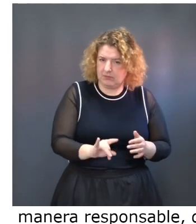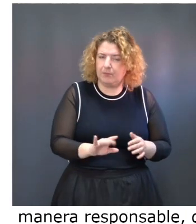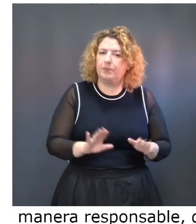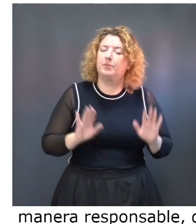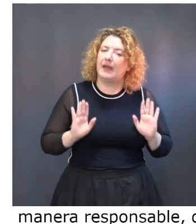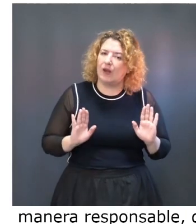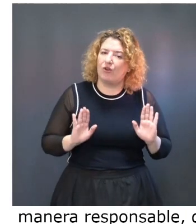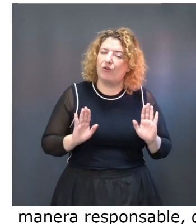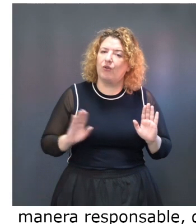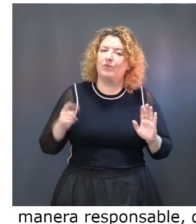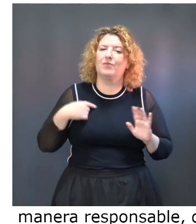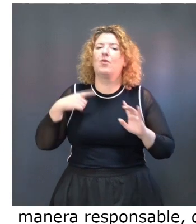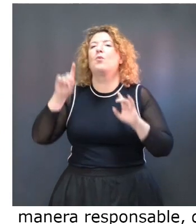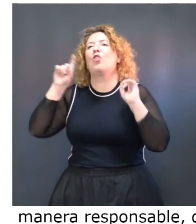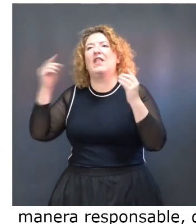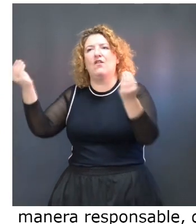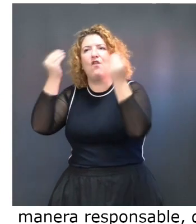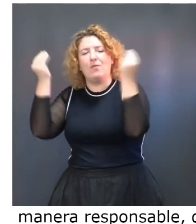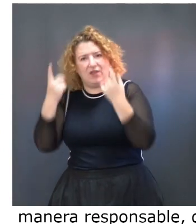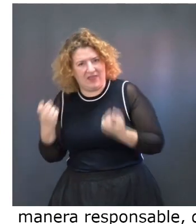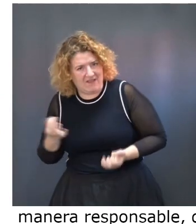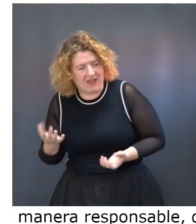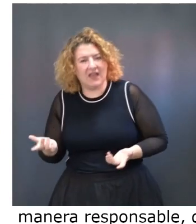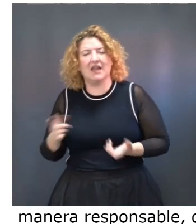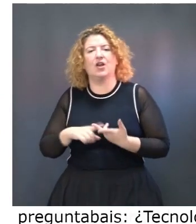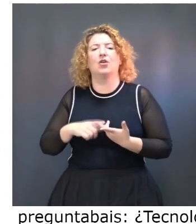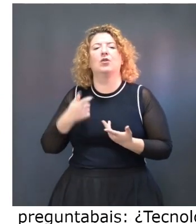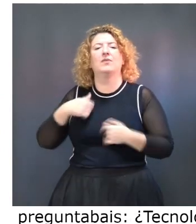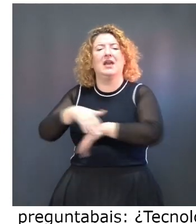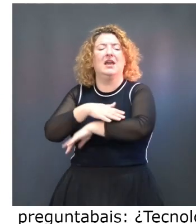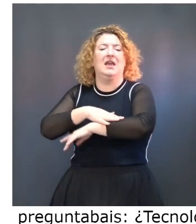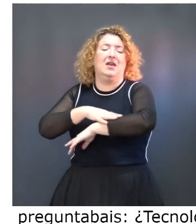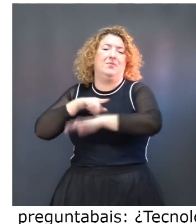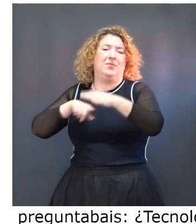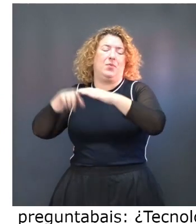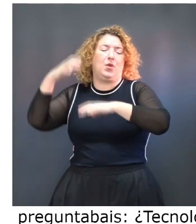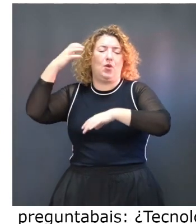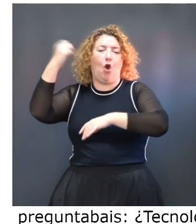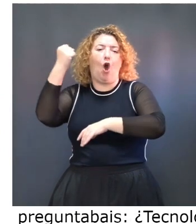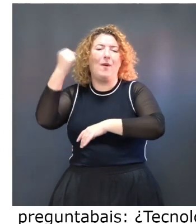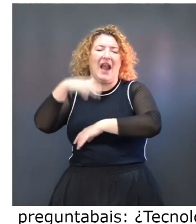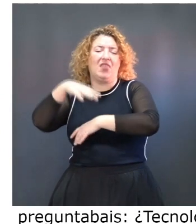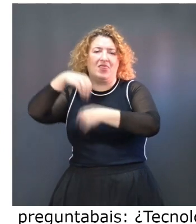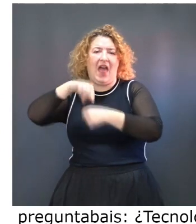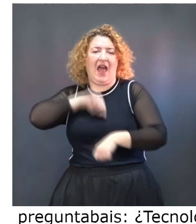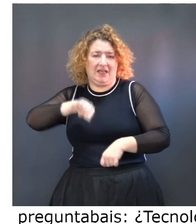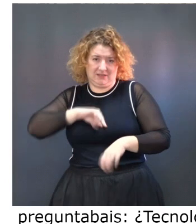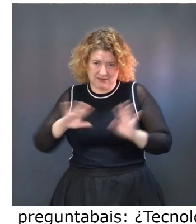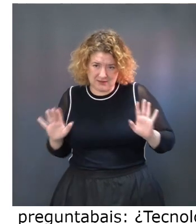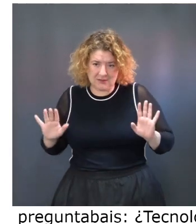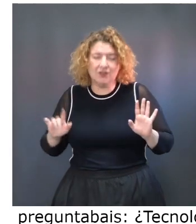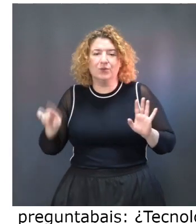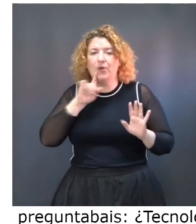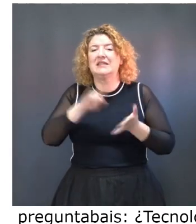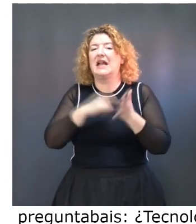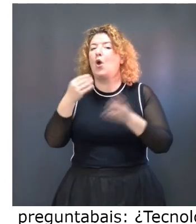pero con formación docente, con gobernanza ética, porque aquí también entra cómo usamos